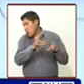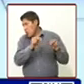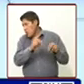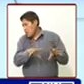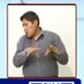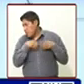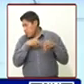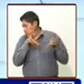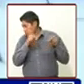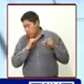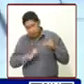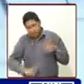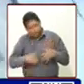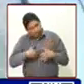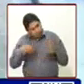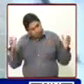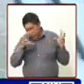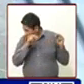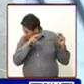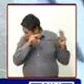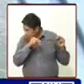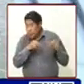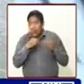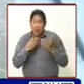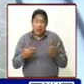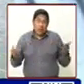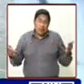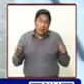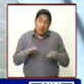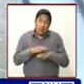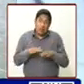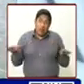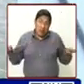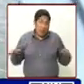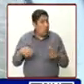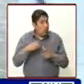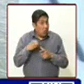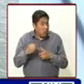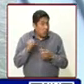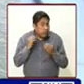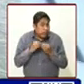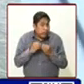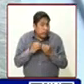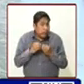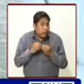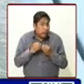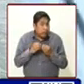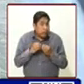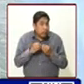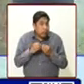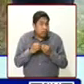aceptar hacerle la autopsia, me imagino que las cosas quedarían ahí. ¿O es que va a pasar algo más, Giovanna?